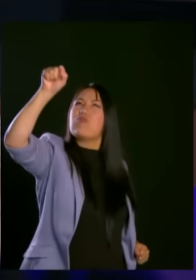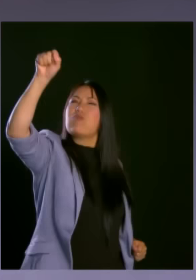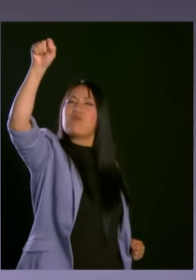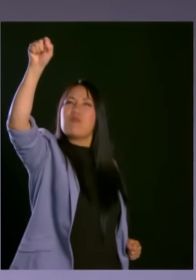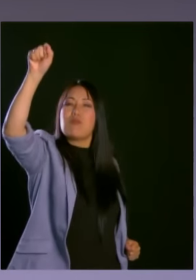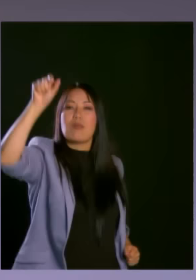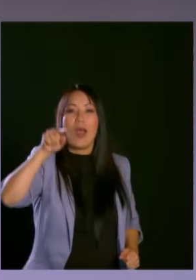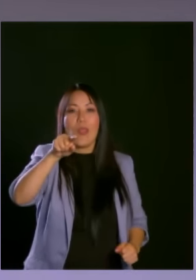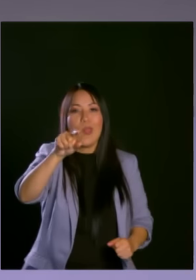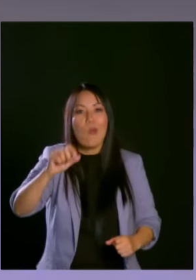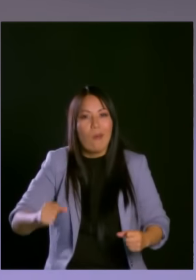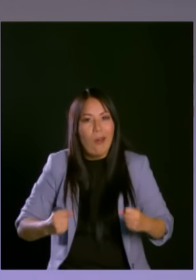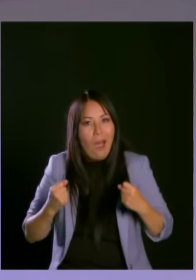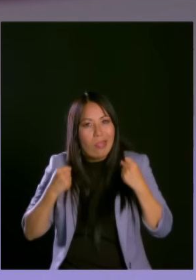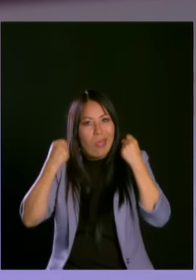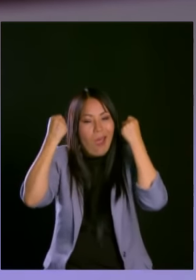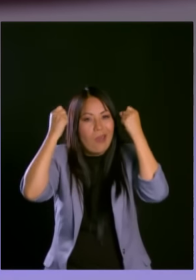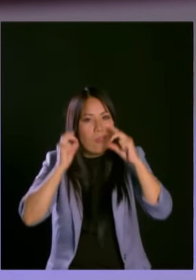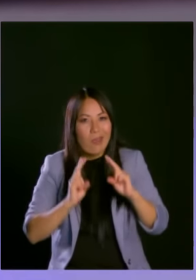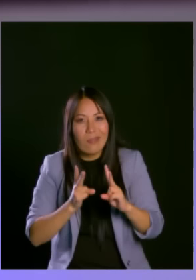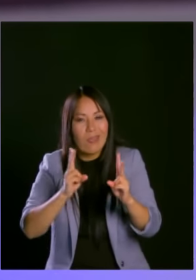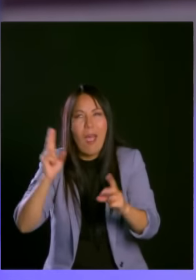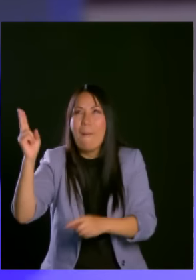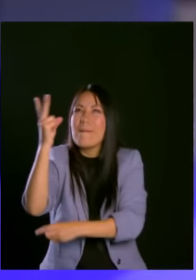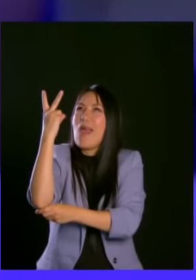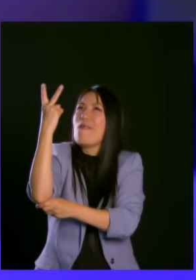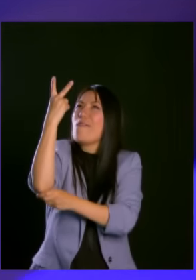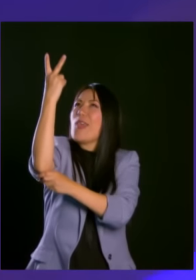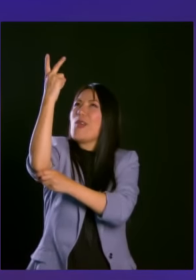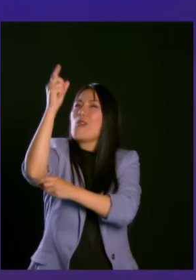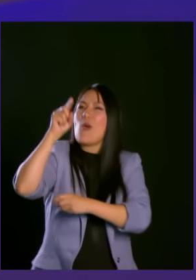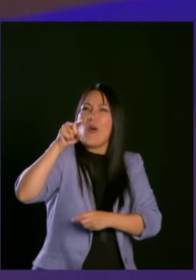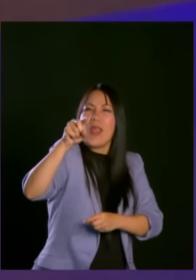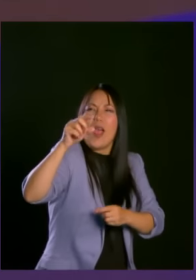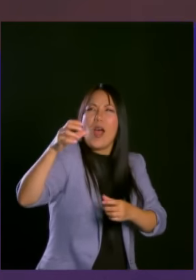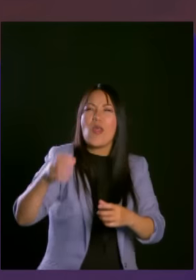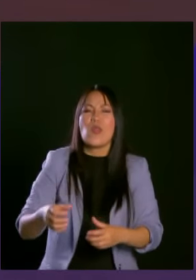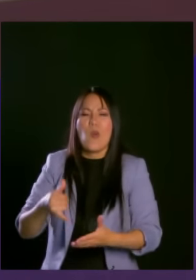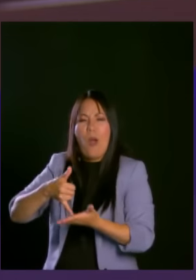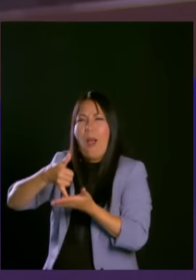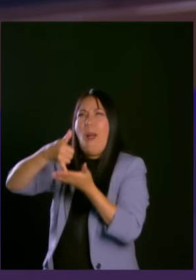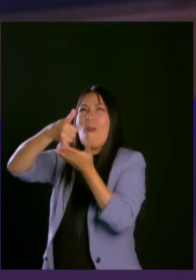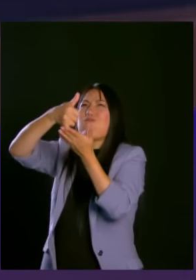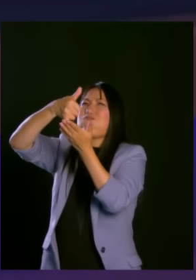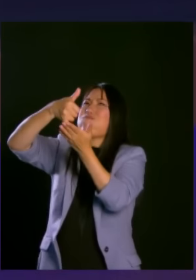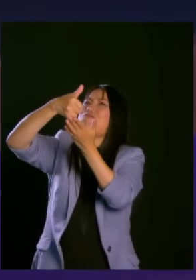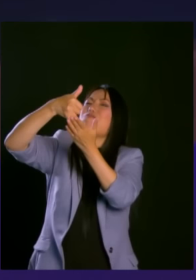Donde sos el que gana, el que tiene la victoria, el que levanta la copa.